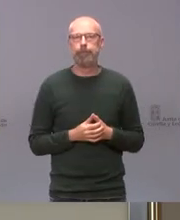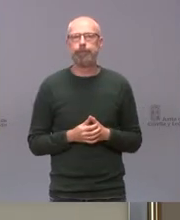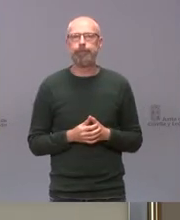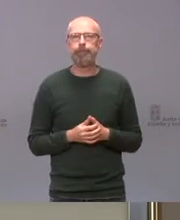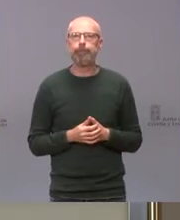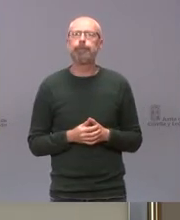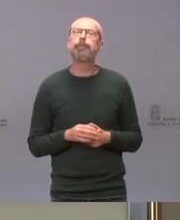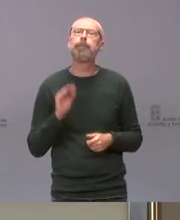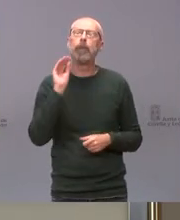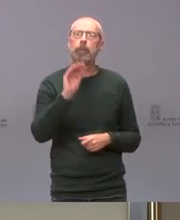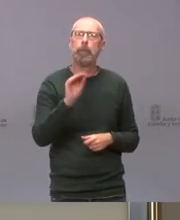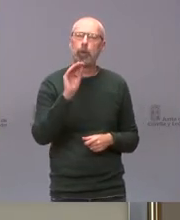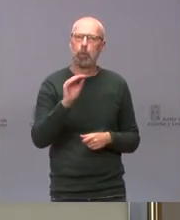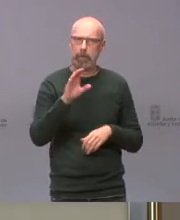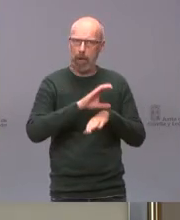sobre